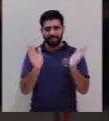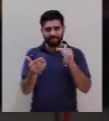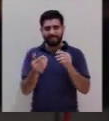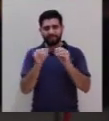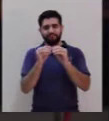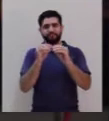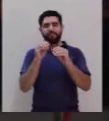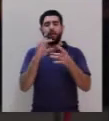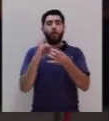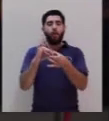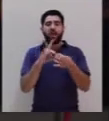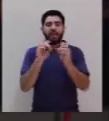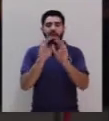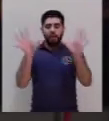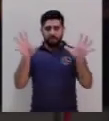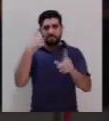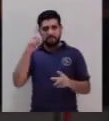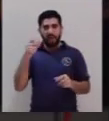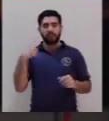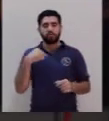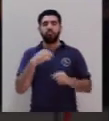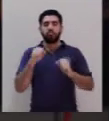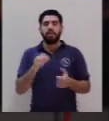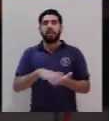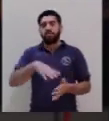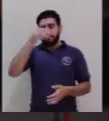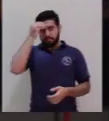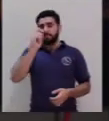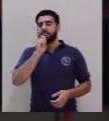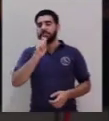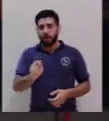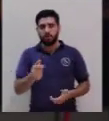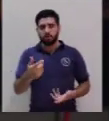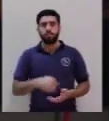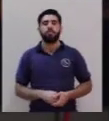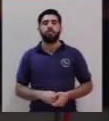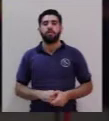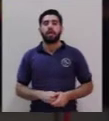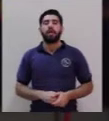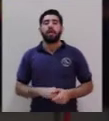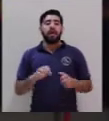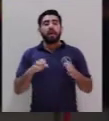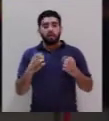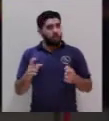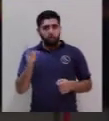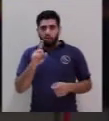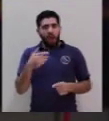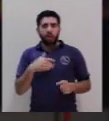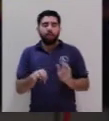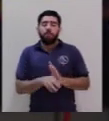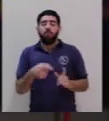para todos sirven. Multifacéticos. Okay. Podemos escribir todo lo que nosotros necesitemos para afianzar nuestros